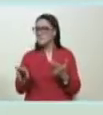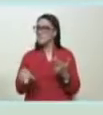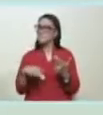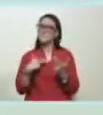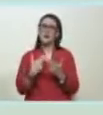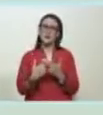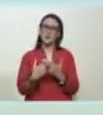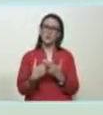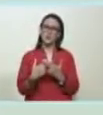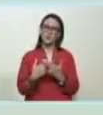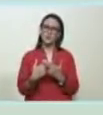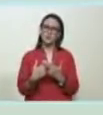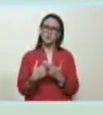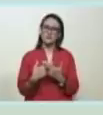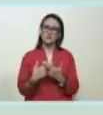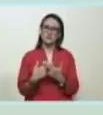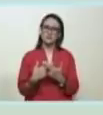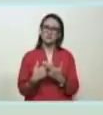más nunca